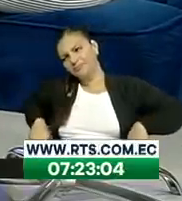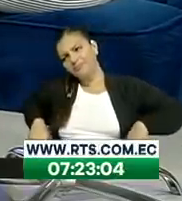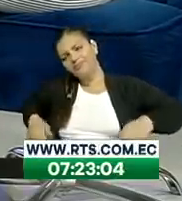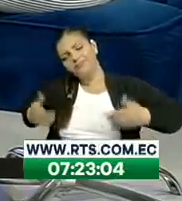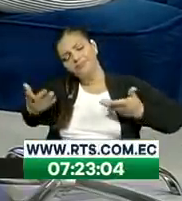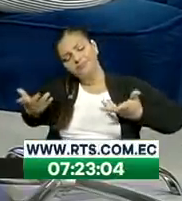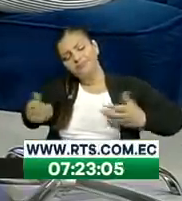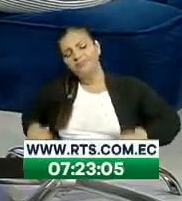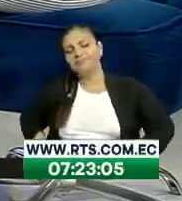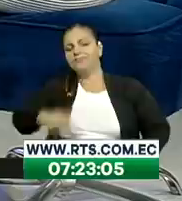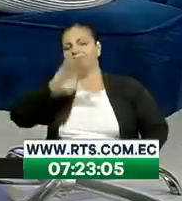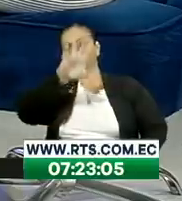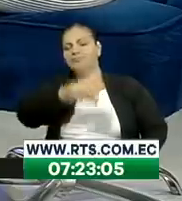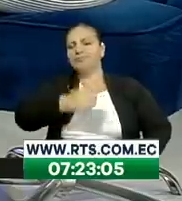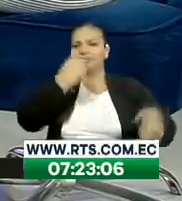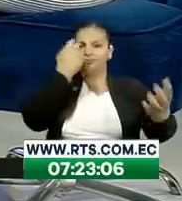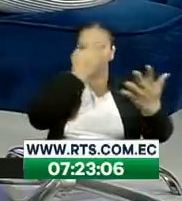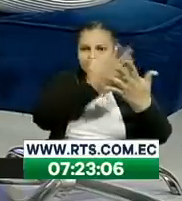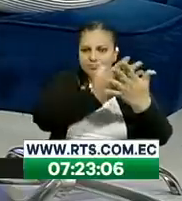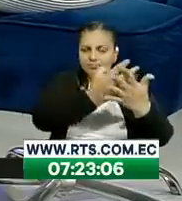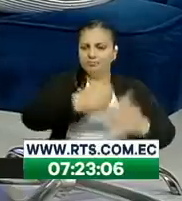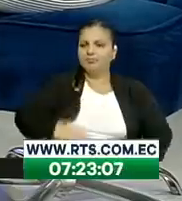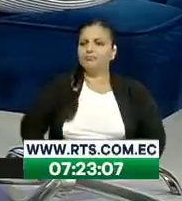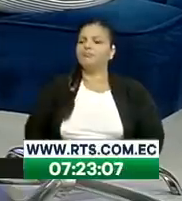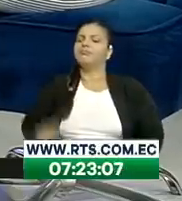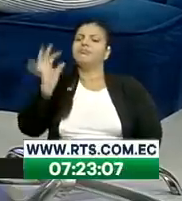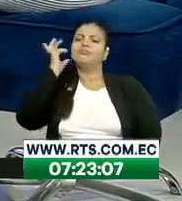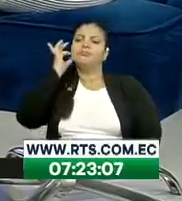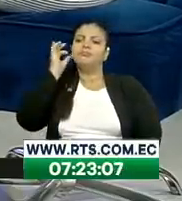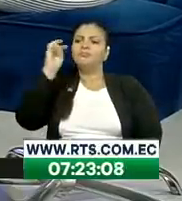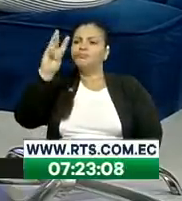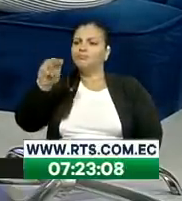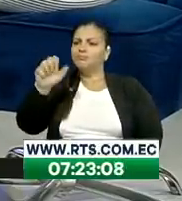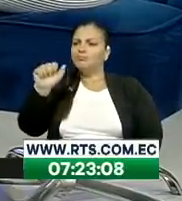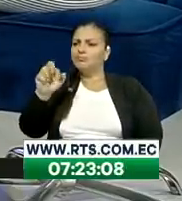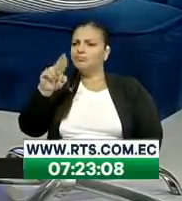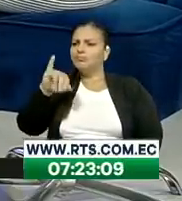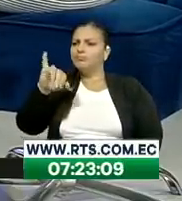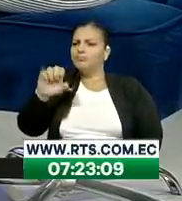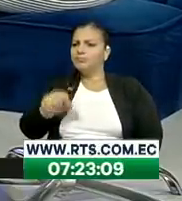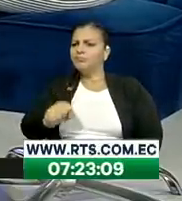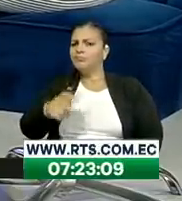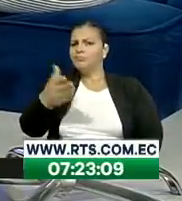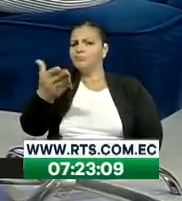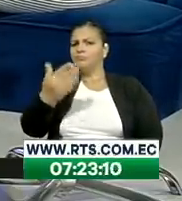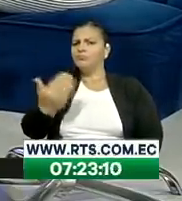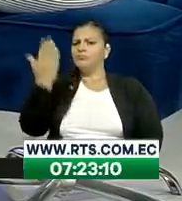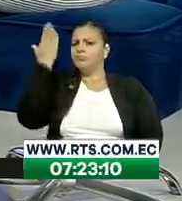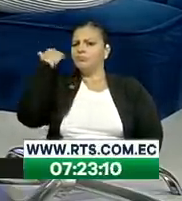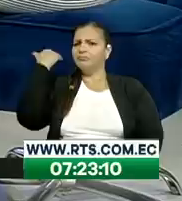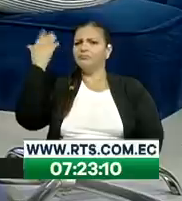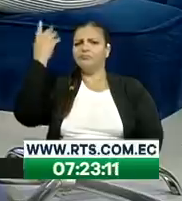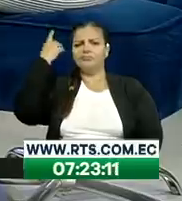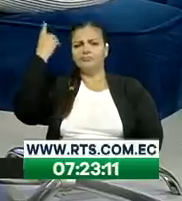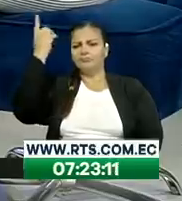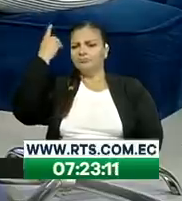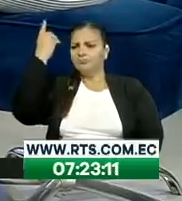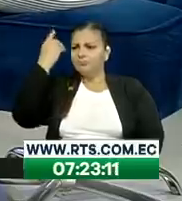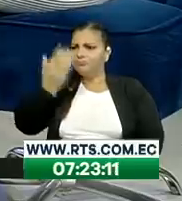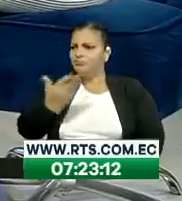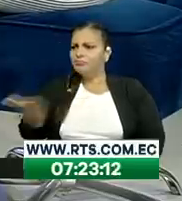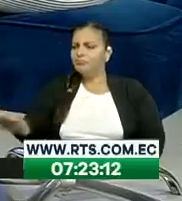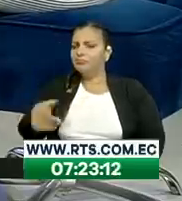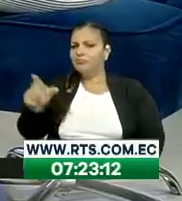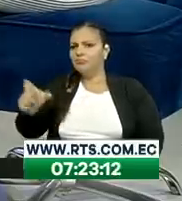denuncias de Odebrecht, y una ex vicepresidenta involucrada en otro escándalo de presunción